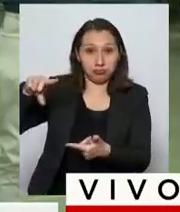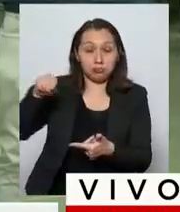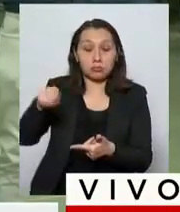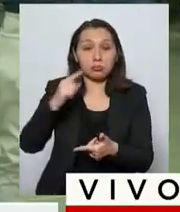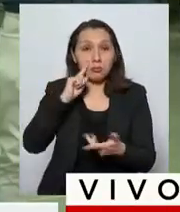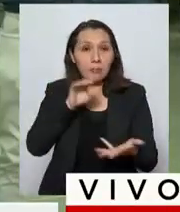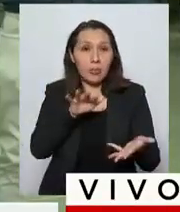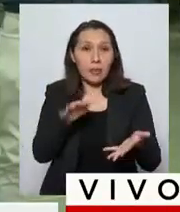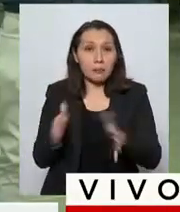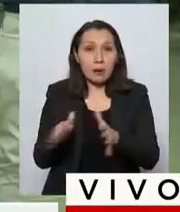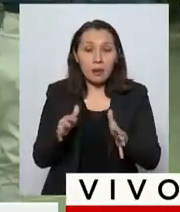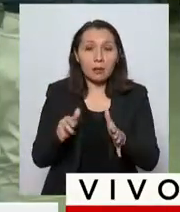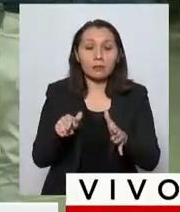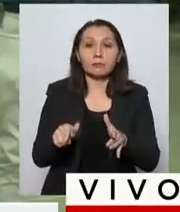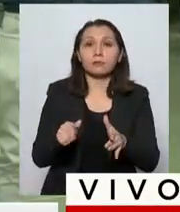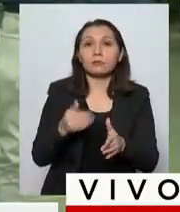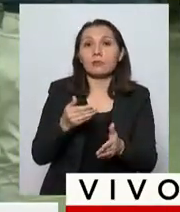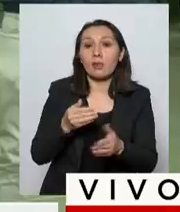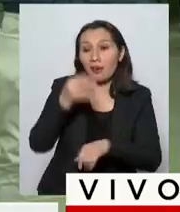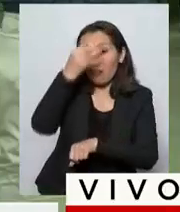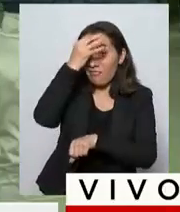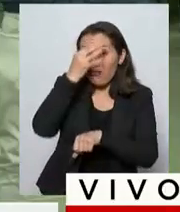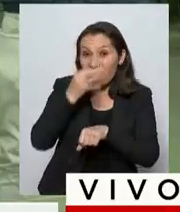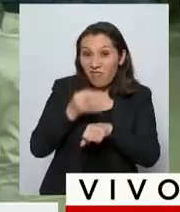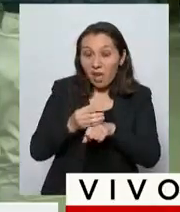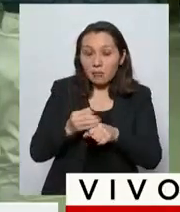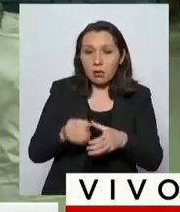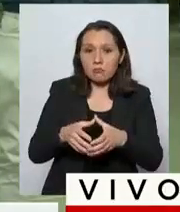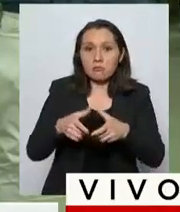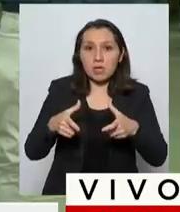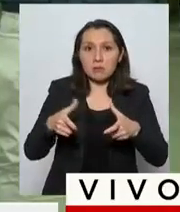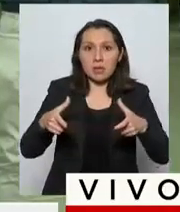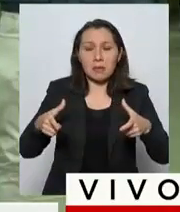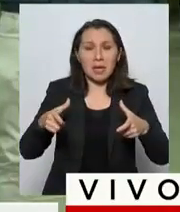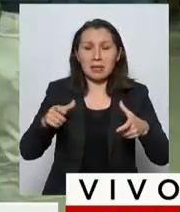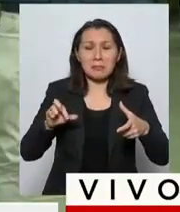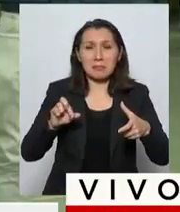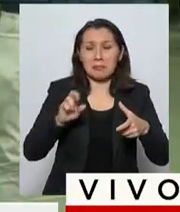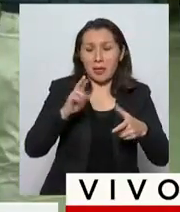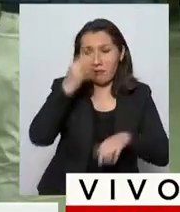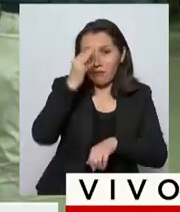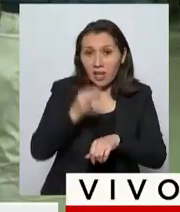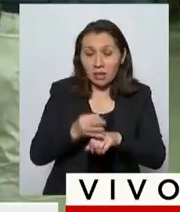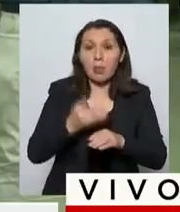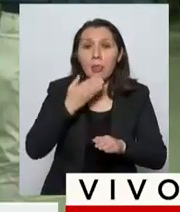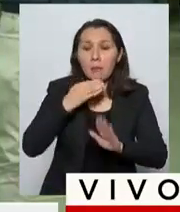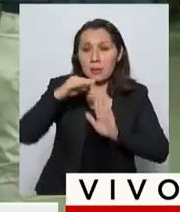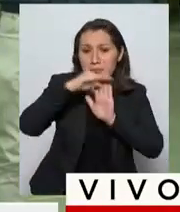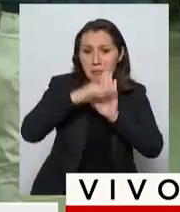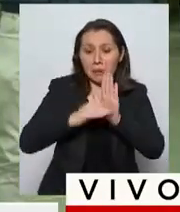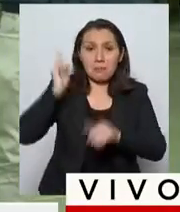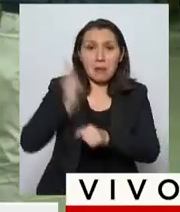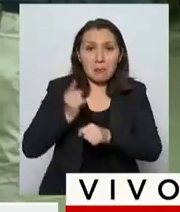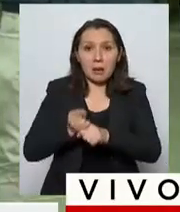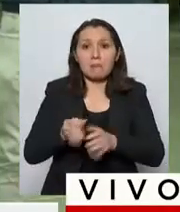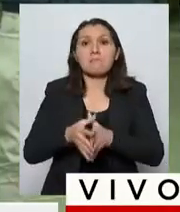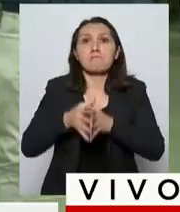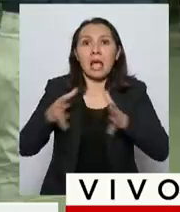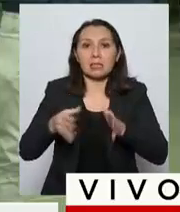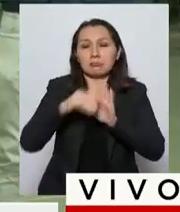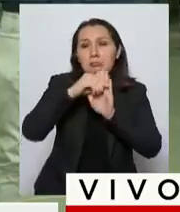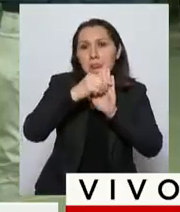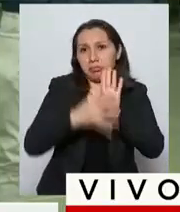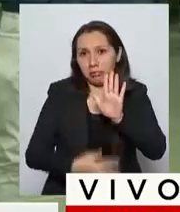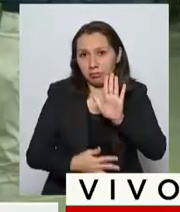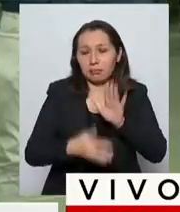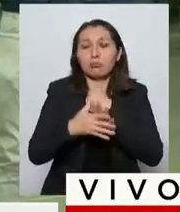a medida que la enfermedad se ha ido agravando, también las medidas se han ido intensificando. En un